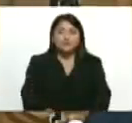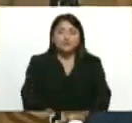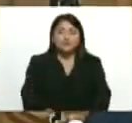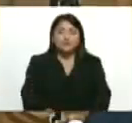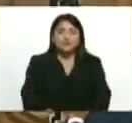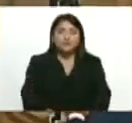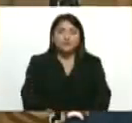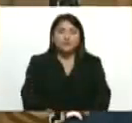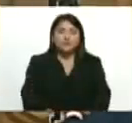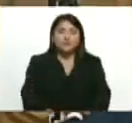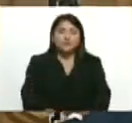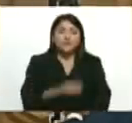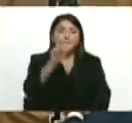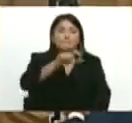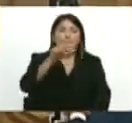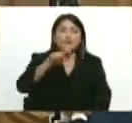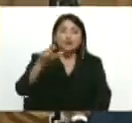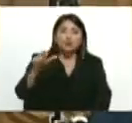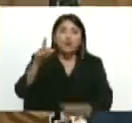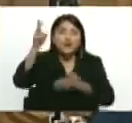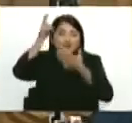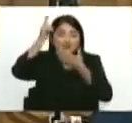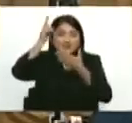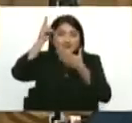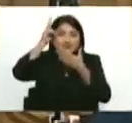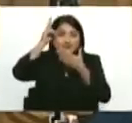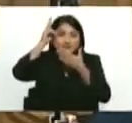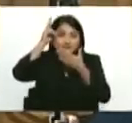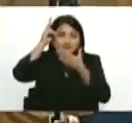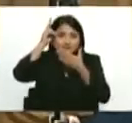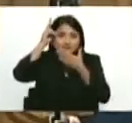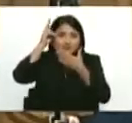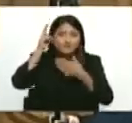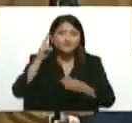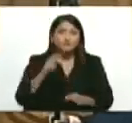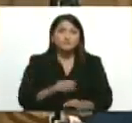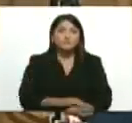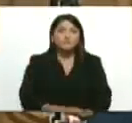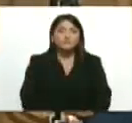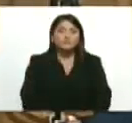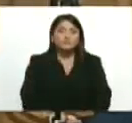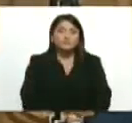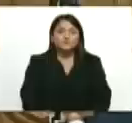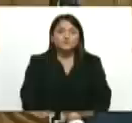de habitantes originarios de esta tierra.